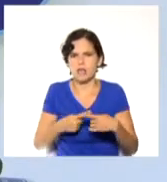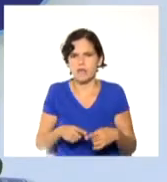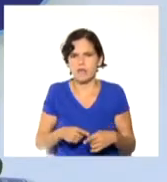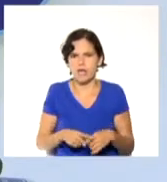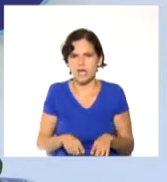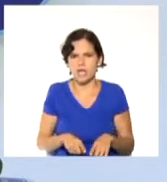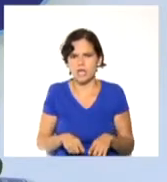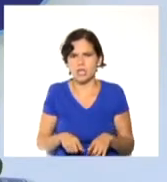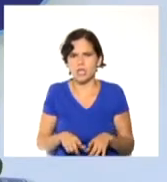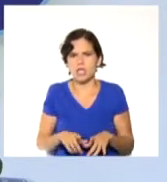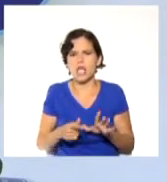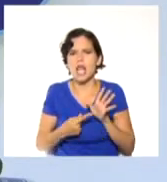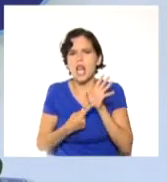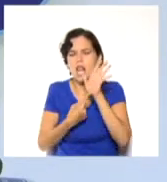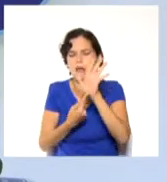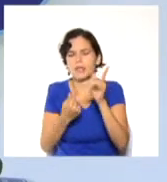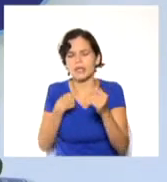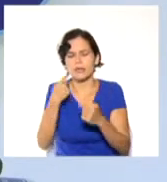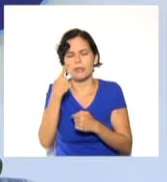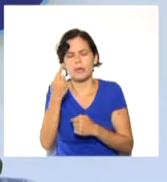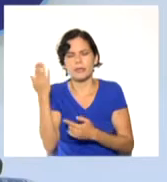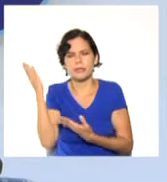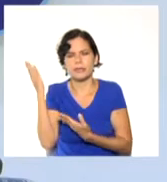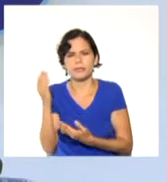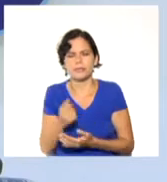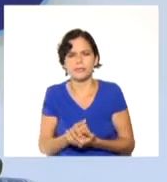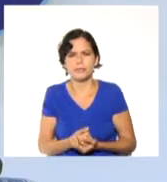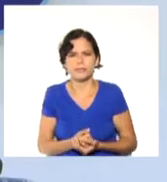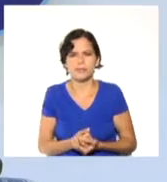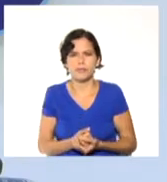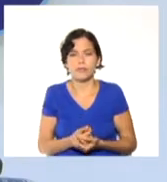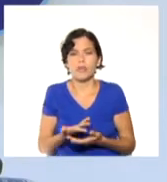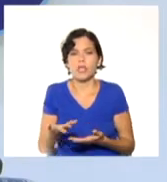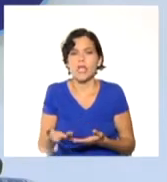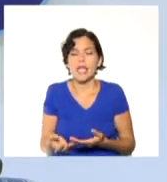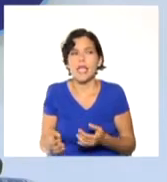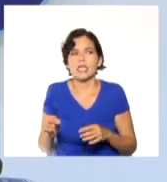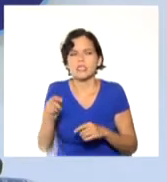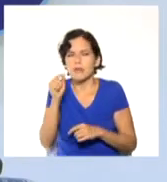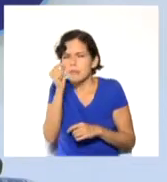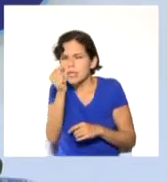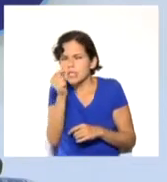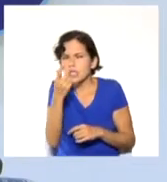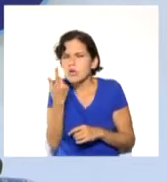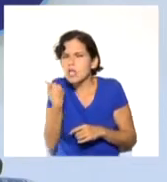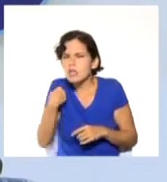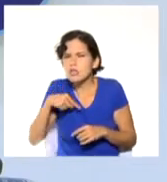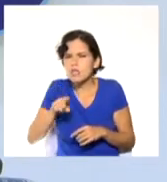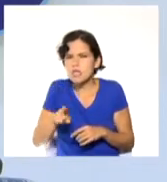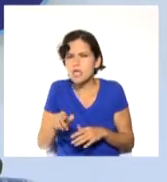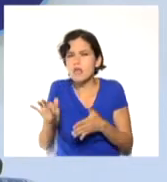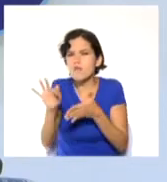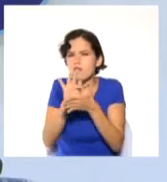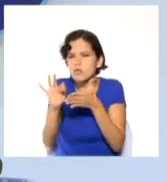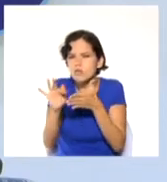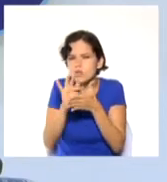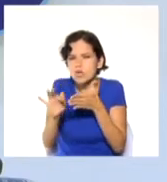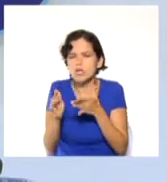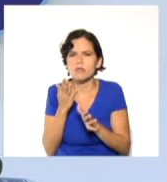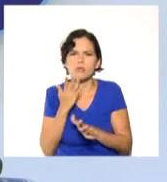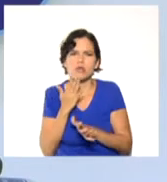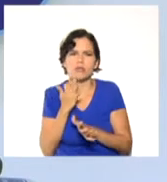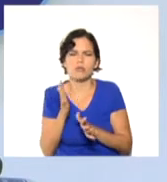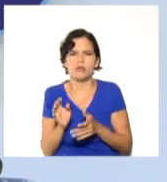que hemos observado. Ok, esas partículas subatómicas tienen funciones. Por